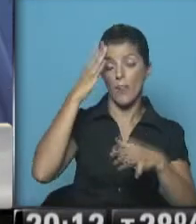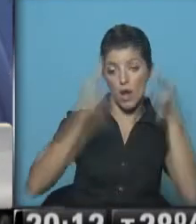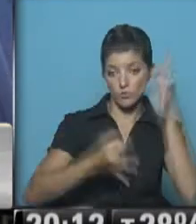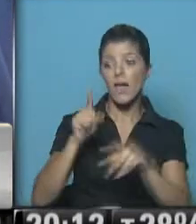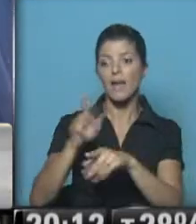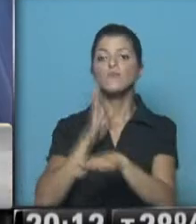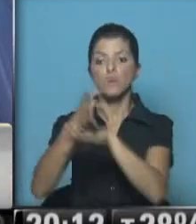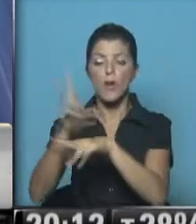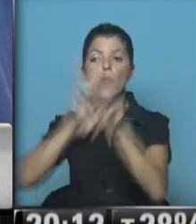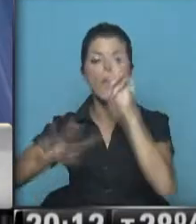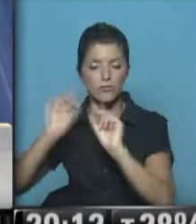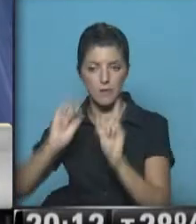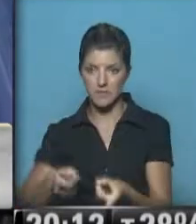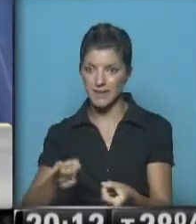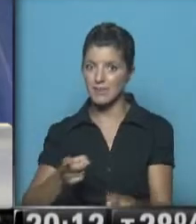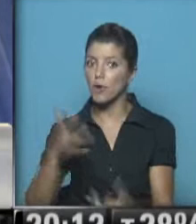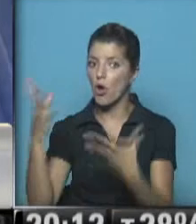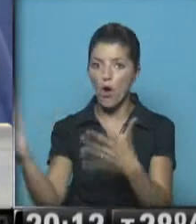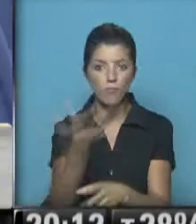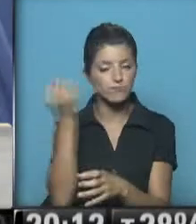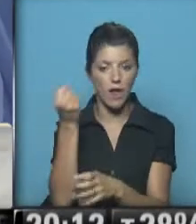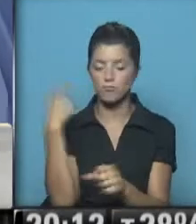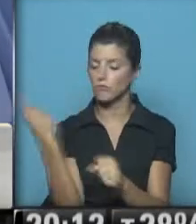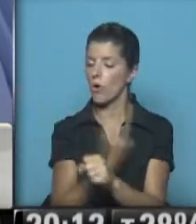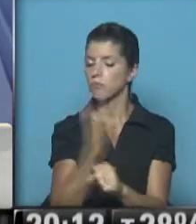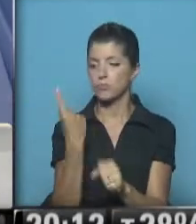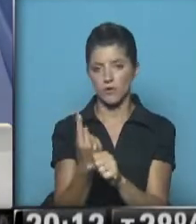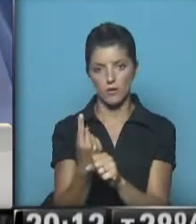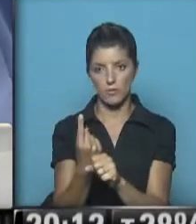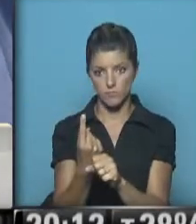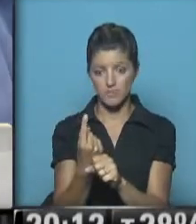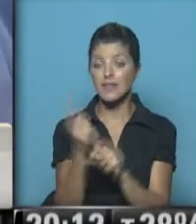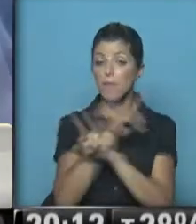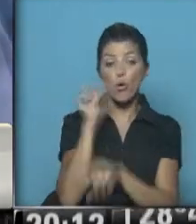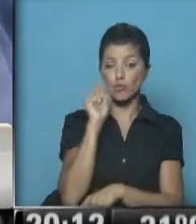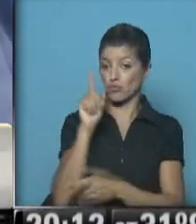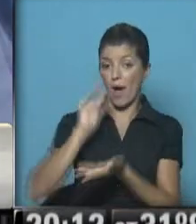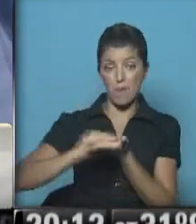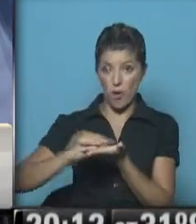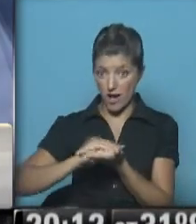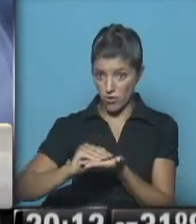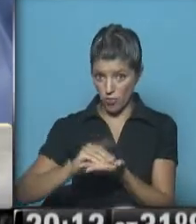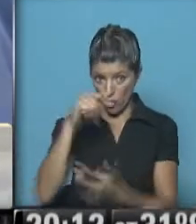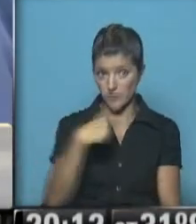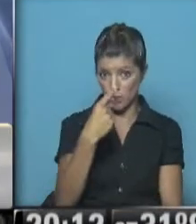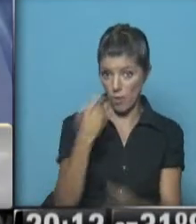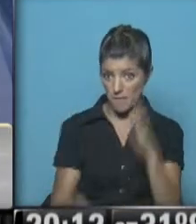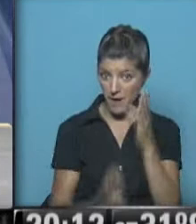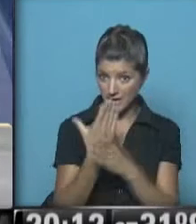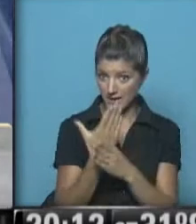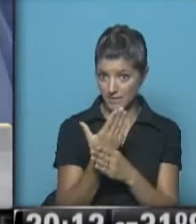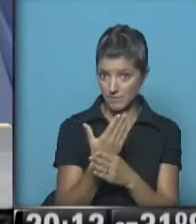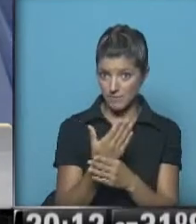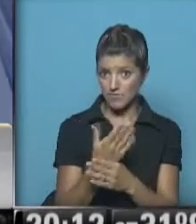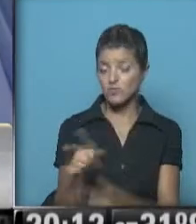a buscarlo, no lo encontraron por ningún lado. Ni siquiera el abogado, y esto lo dijo hoy temprano, hablo